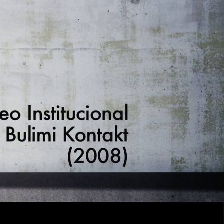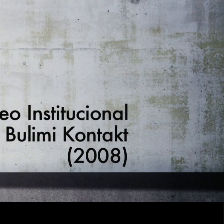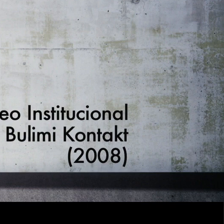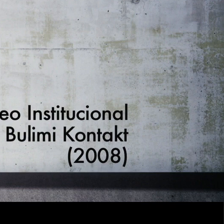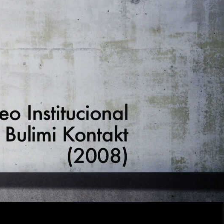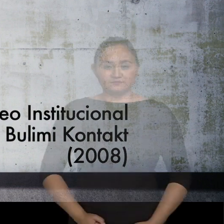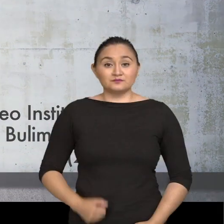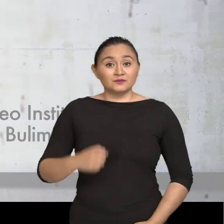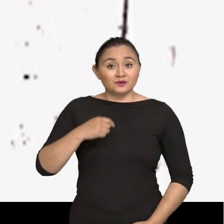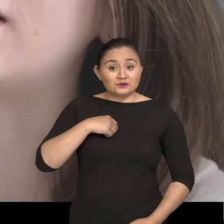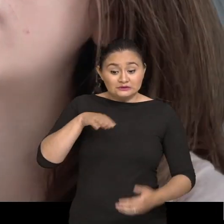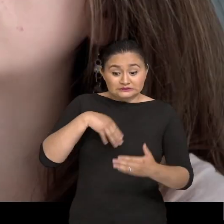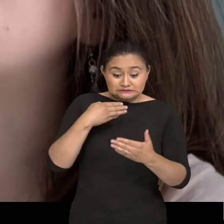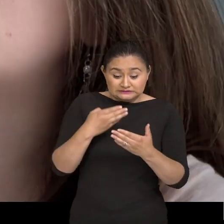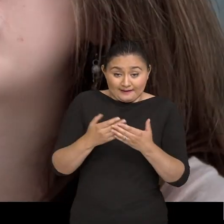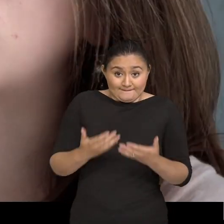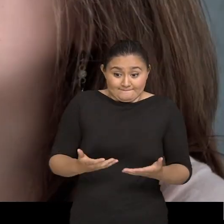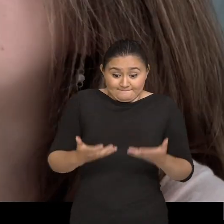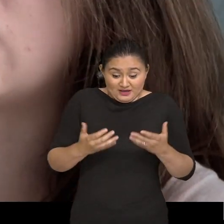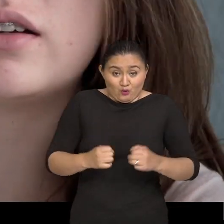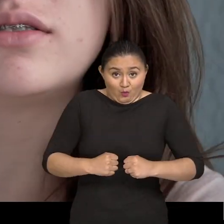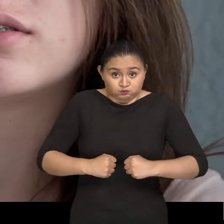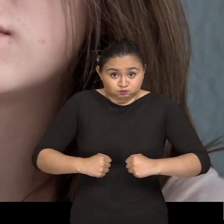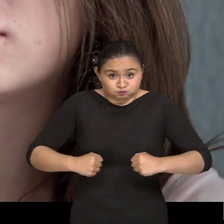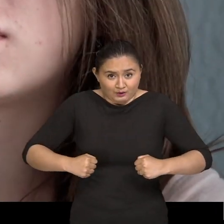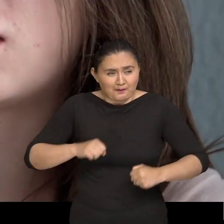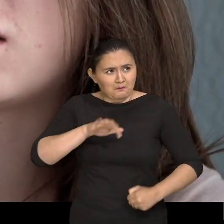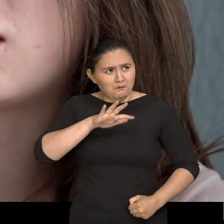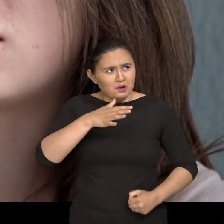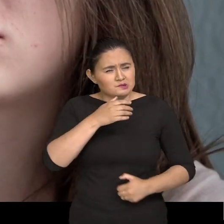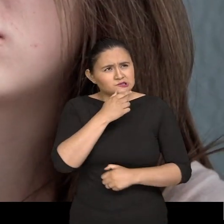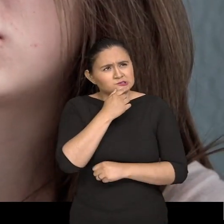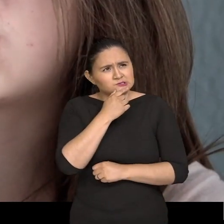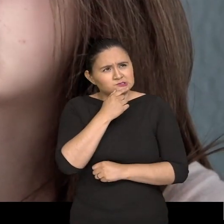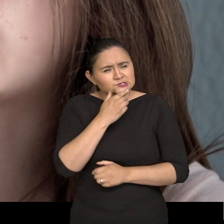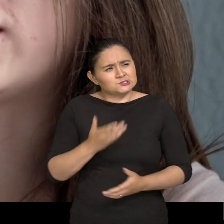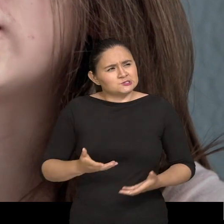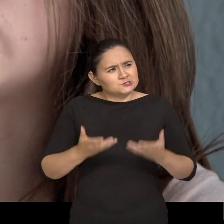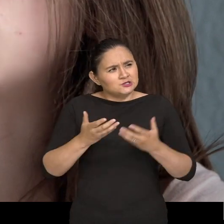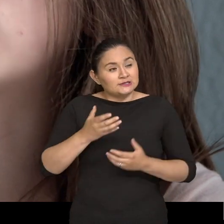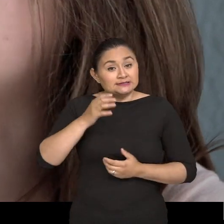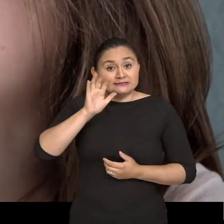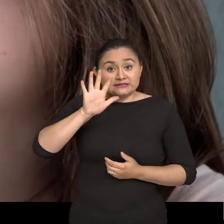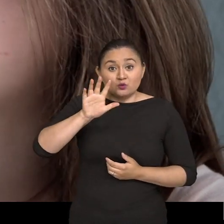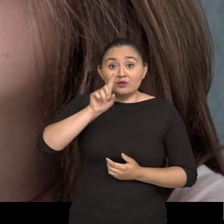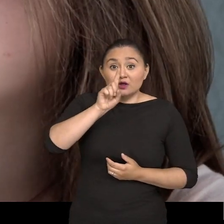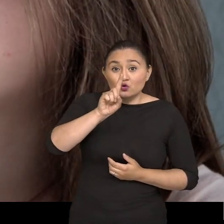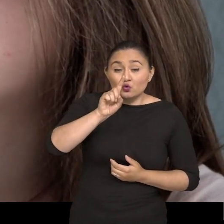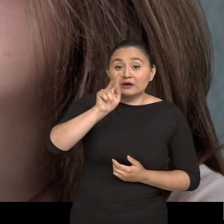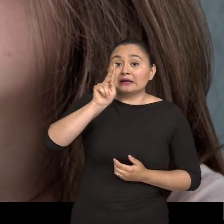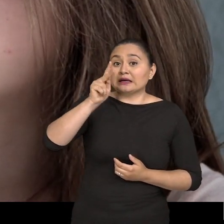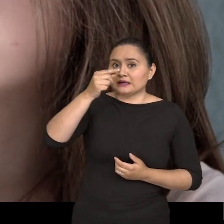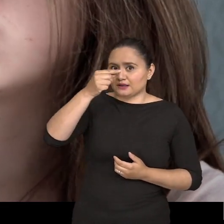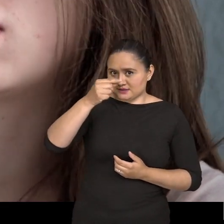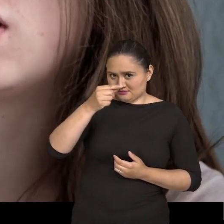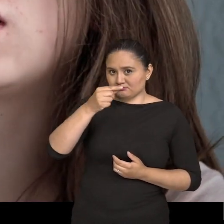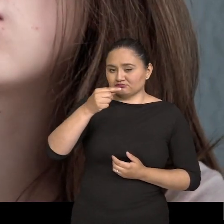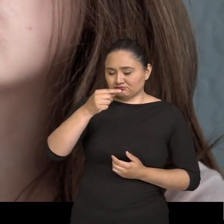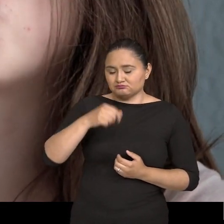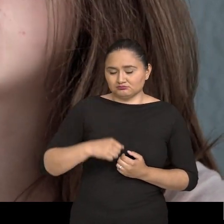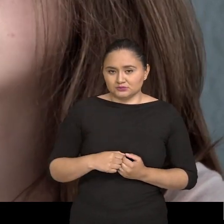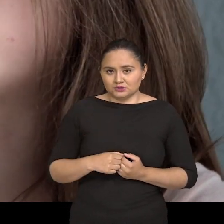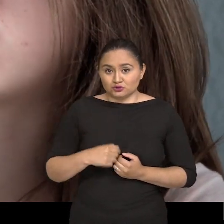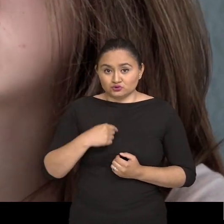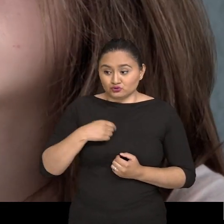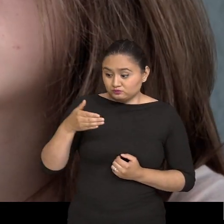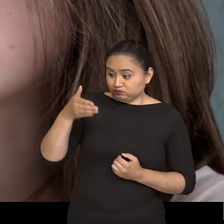yo llegué a pesar cuando estaba gordita 51 kilos y